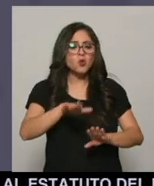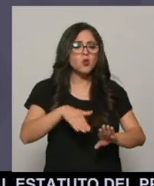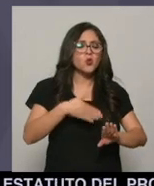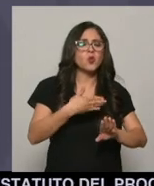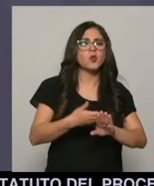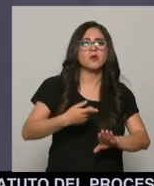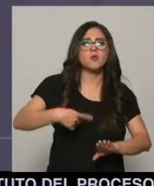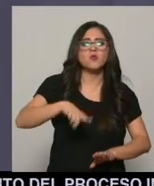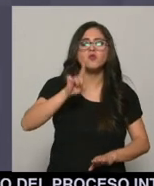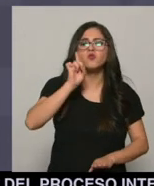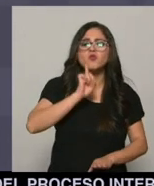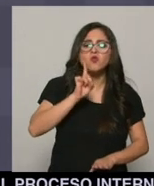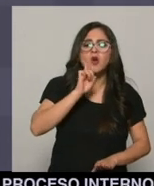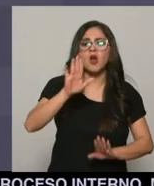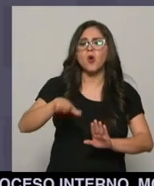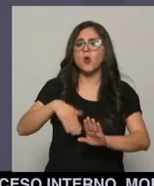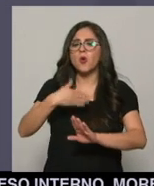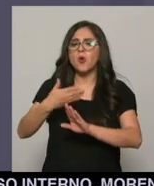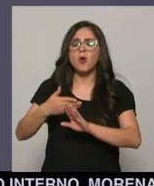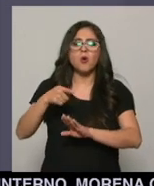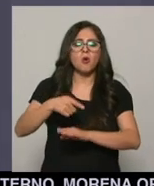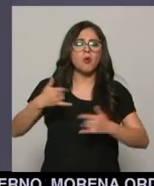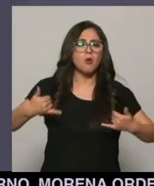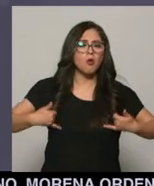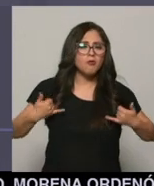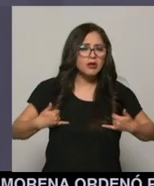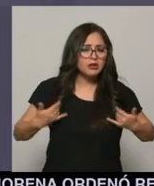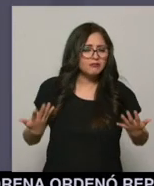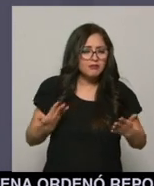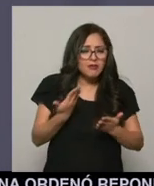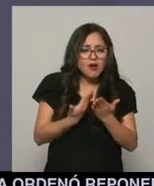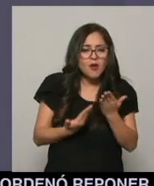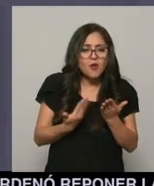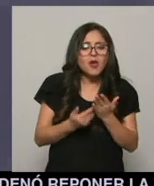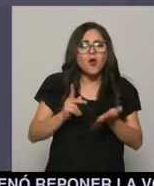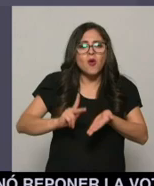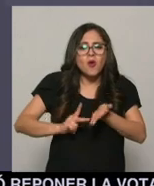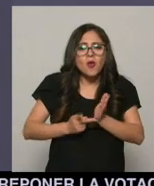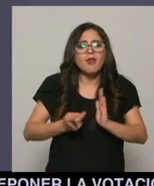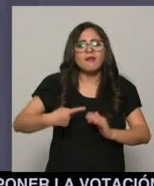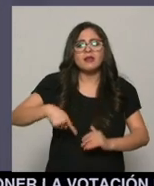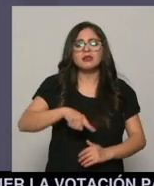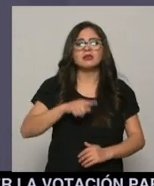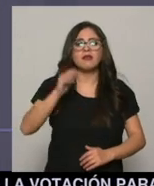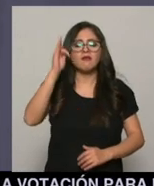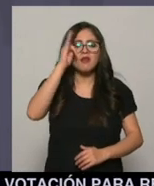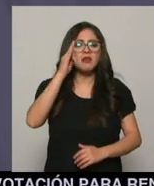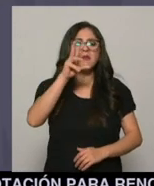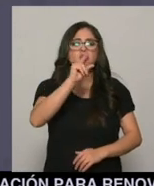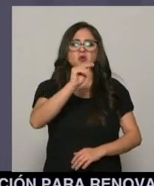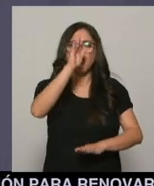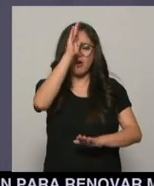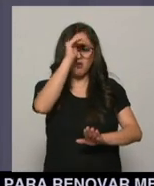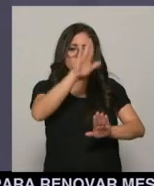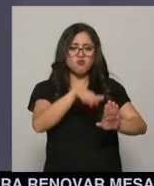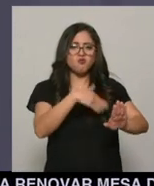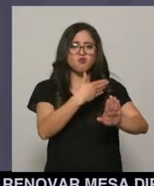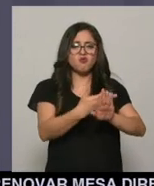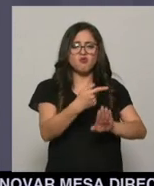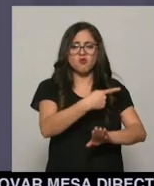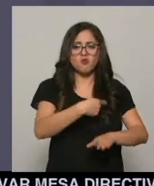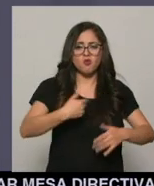contra de jóvenes. Recientemente se lanzó otra vez Calderón contra los jóvenes. Fox dijo